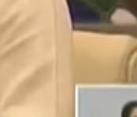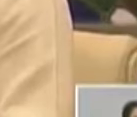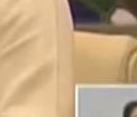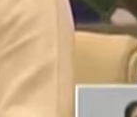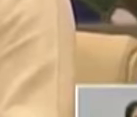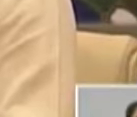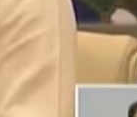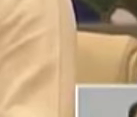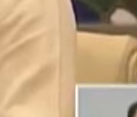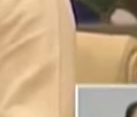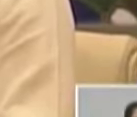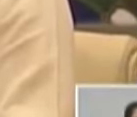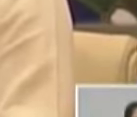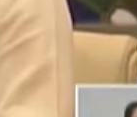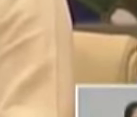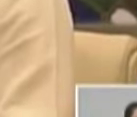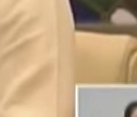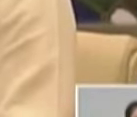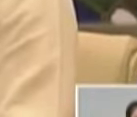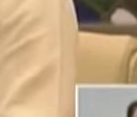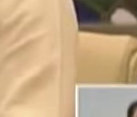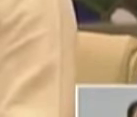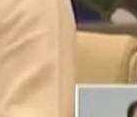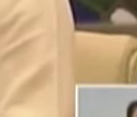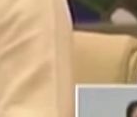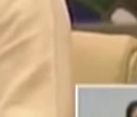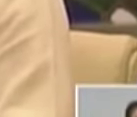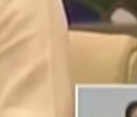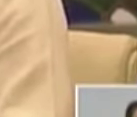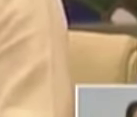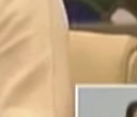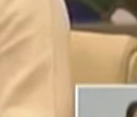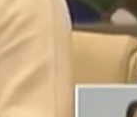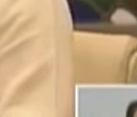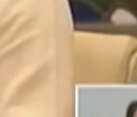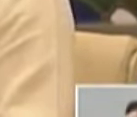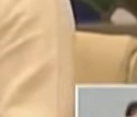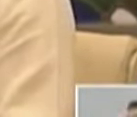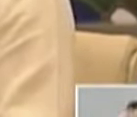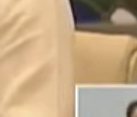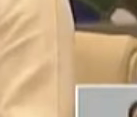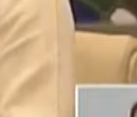regular la entrada por las fronteras del país,